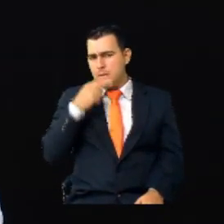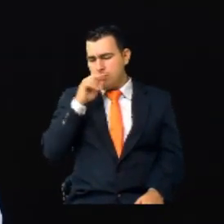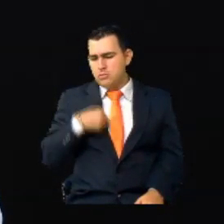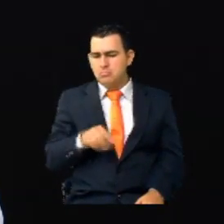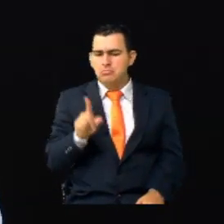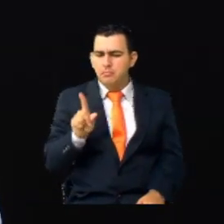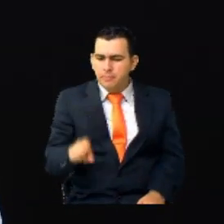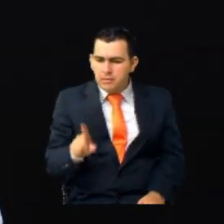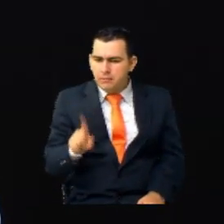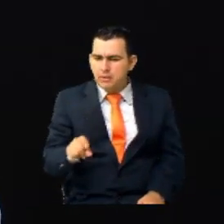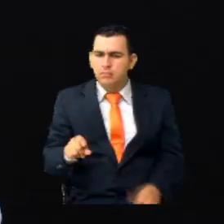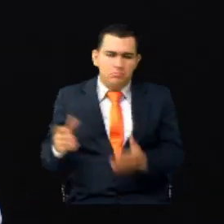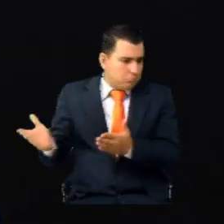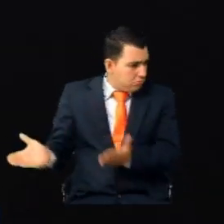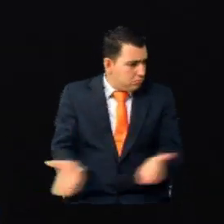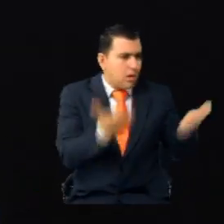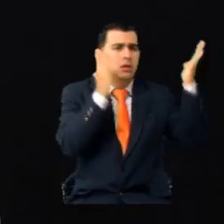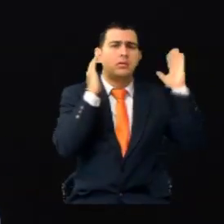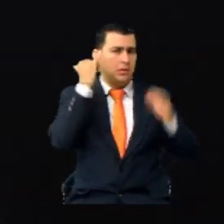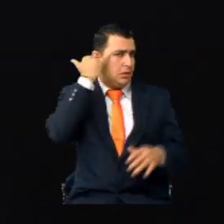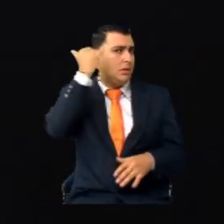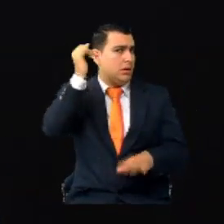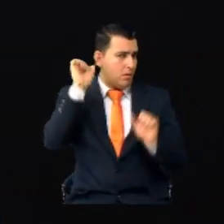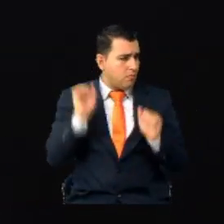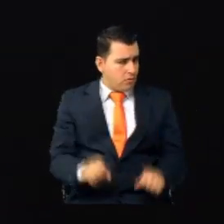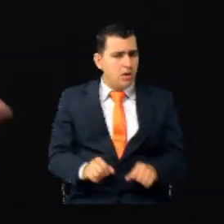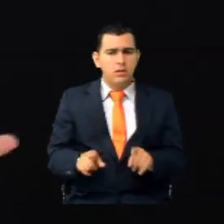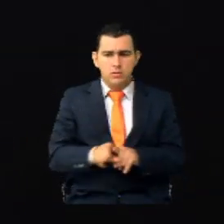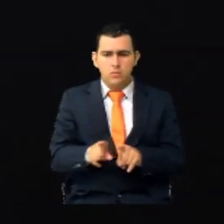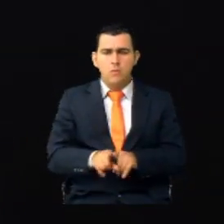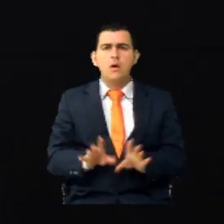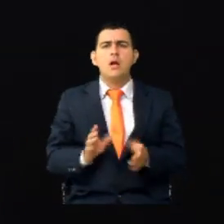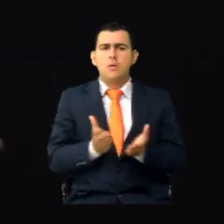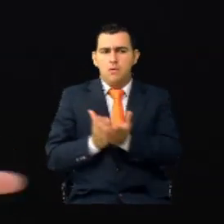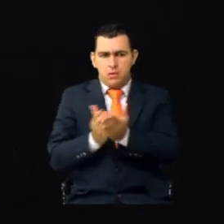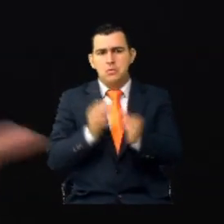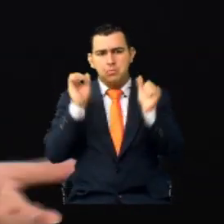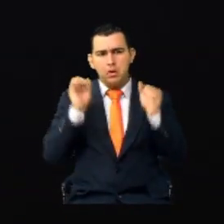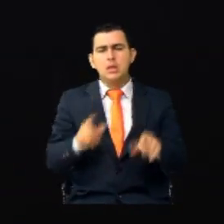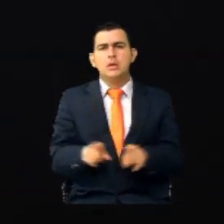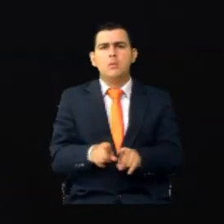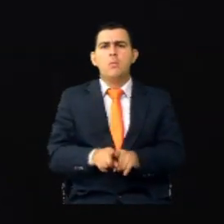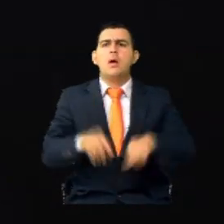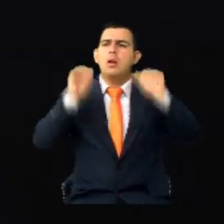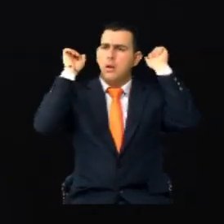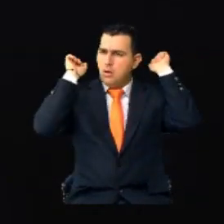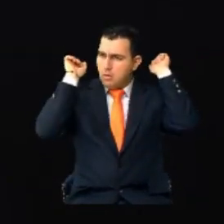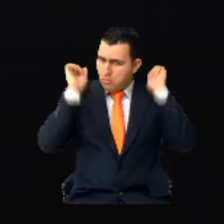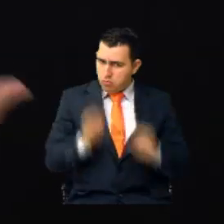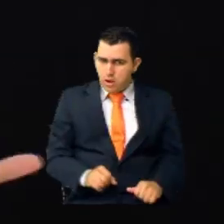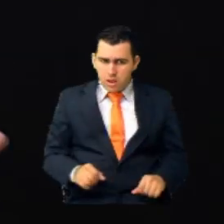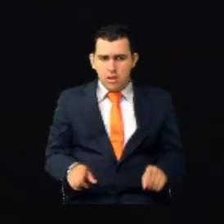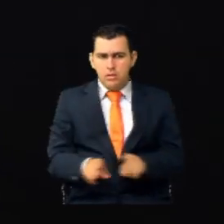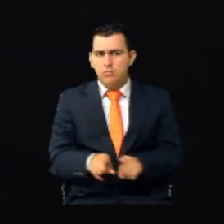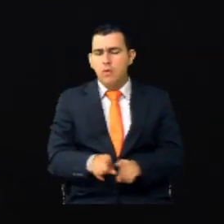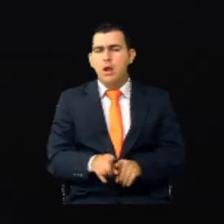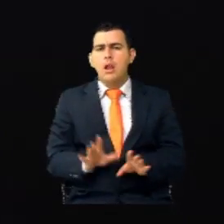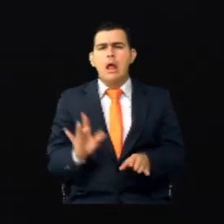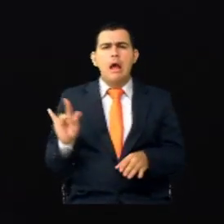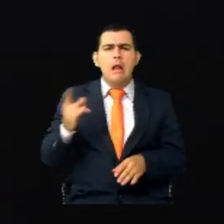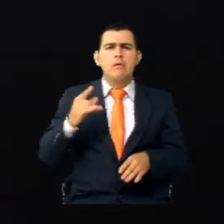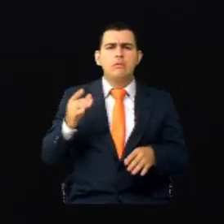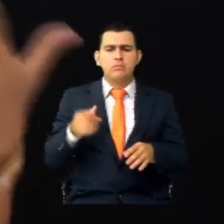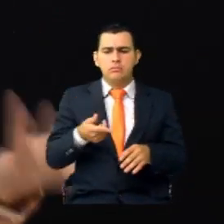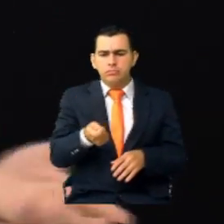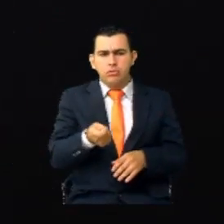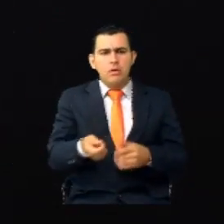niños poder subir a los vehículos públicos, colectivos, para que ellos puedan movilizarse sin que terminen estos